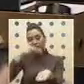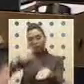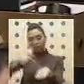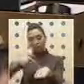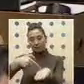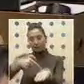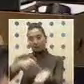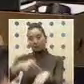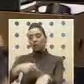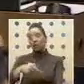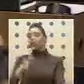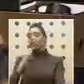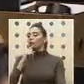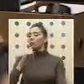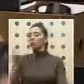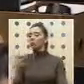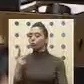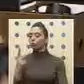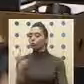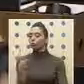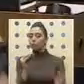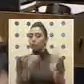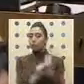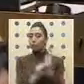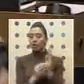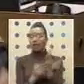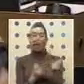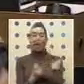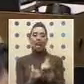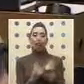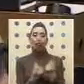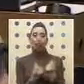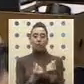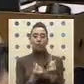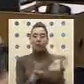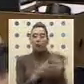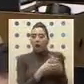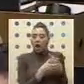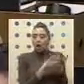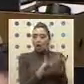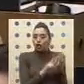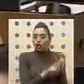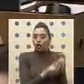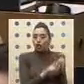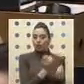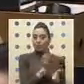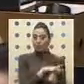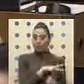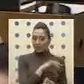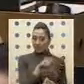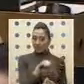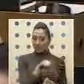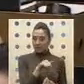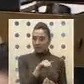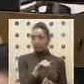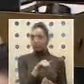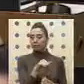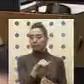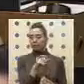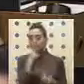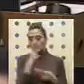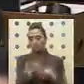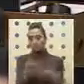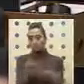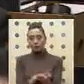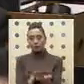consultar si no está contemplado que en una economía tan concentrada como la chilena, como ha quedado demostrado